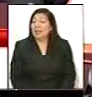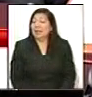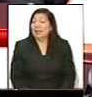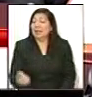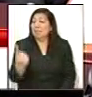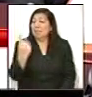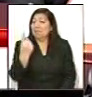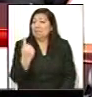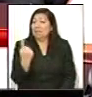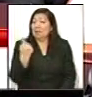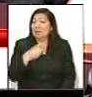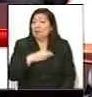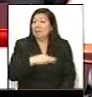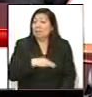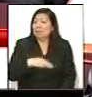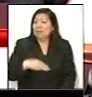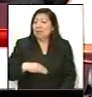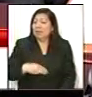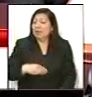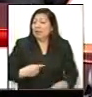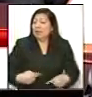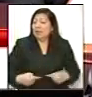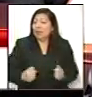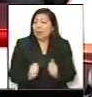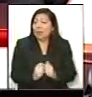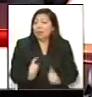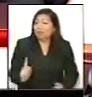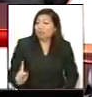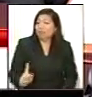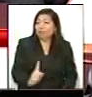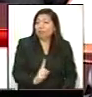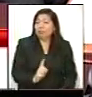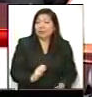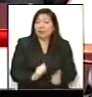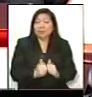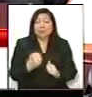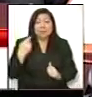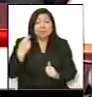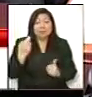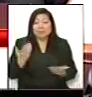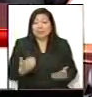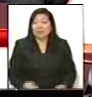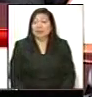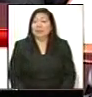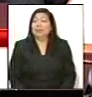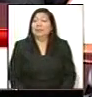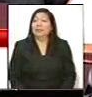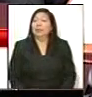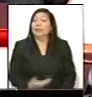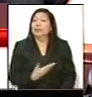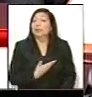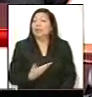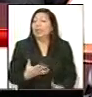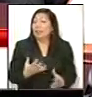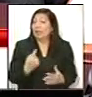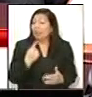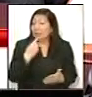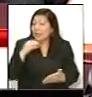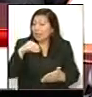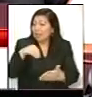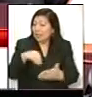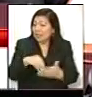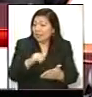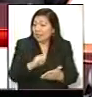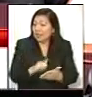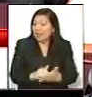venga el premier a debatir con nosotros la reforma política? Lo que el Ejecutivo quiere ya está